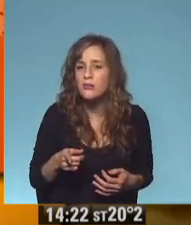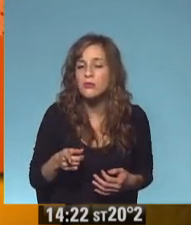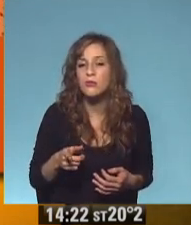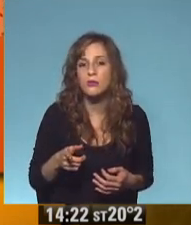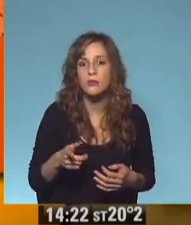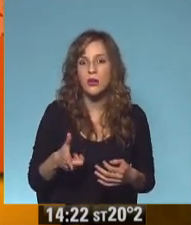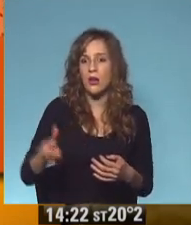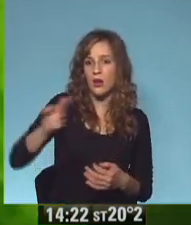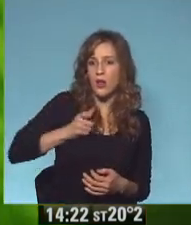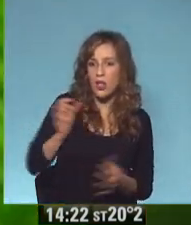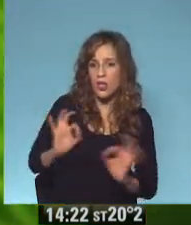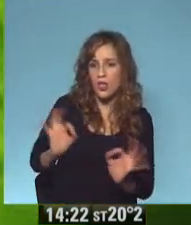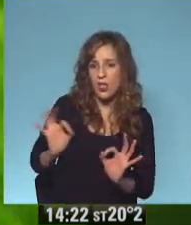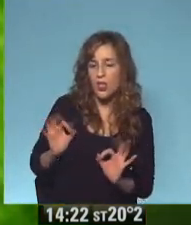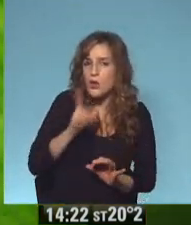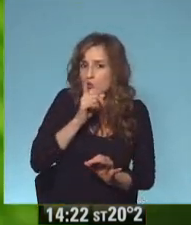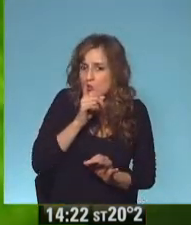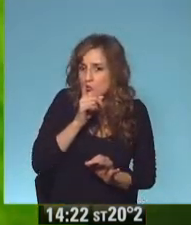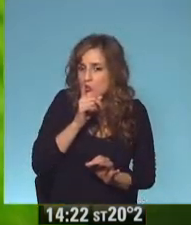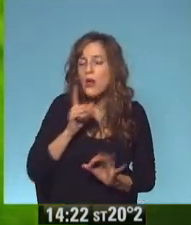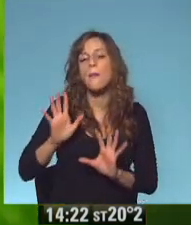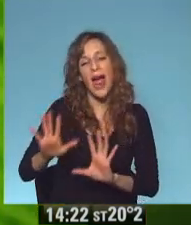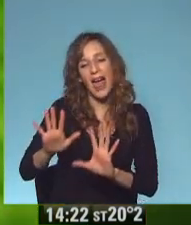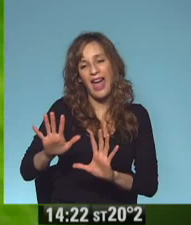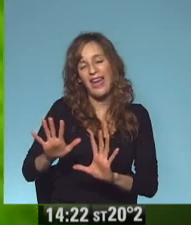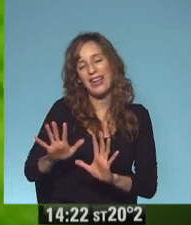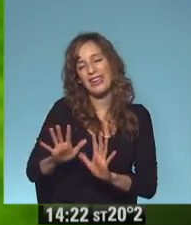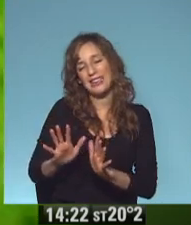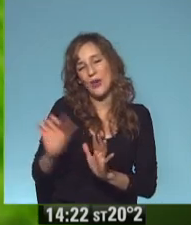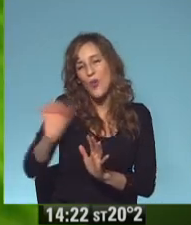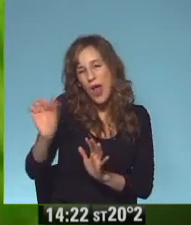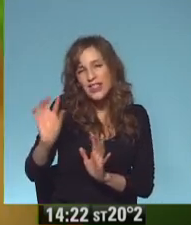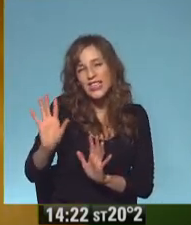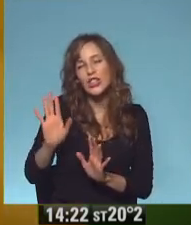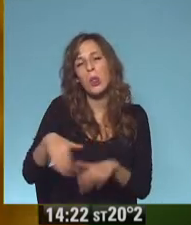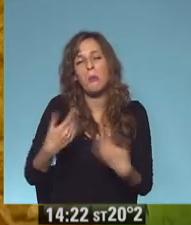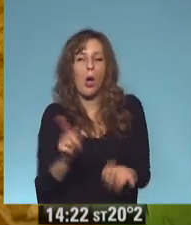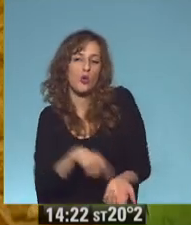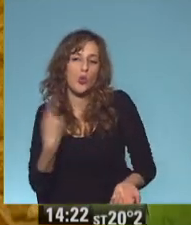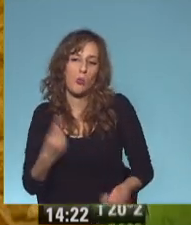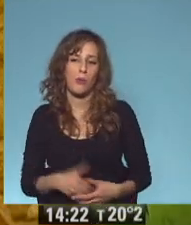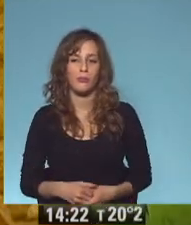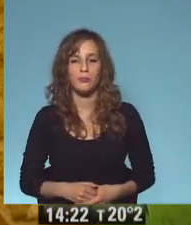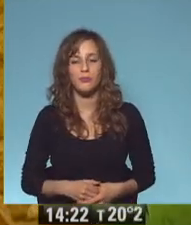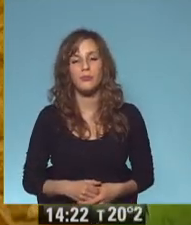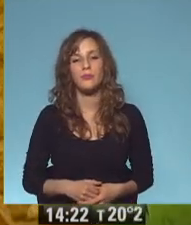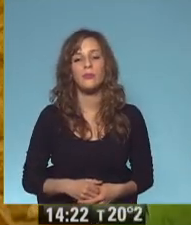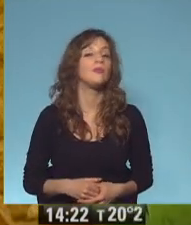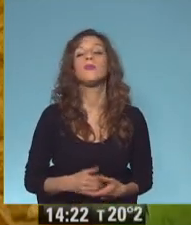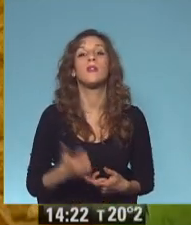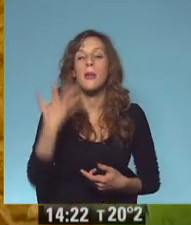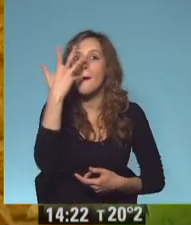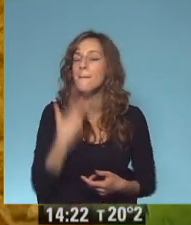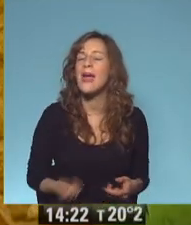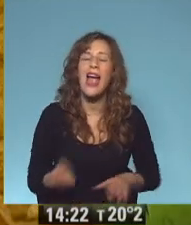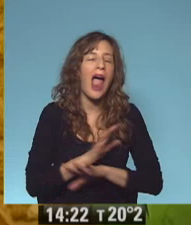¡No contesta! Dale un ratito. Ya se va a adaptar a la altura. ¡Me